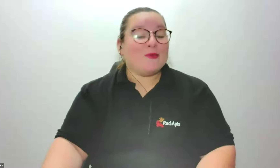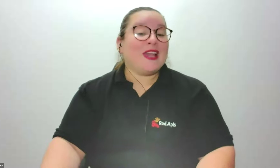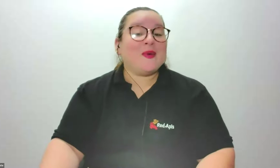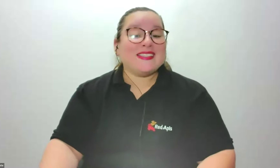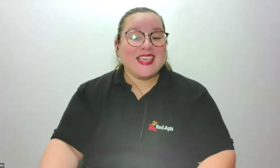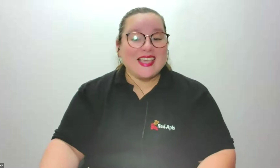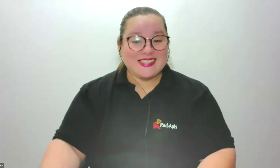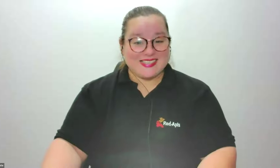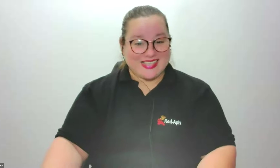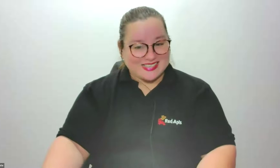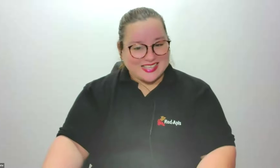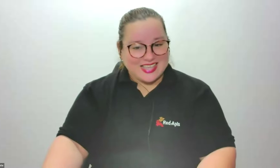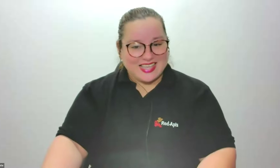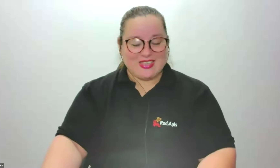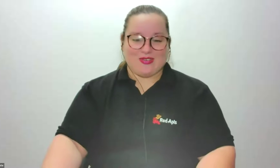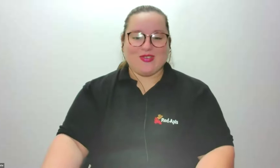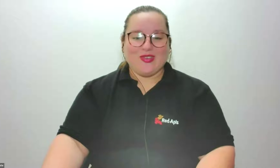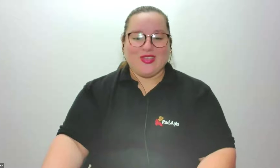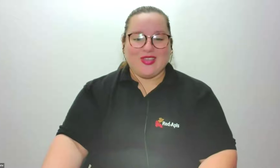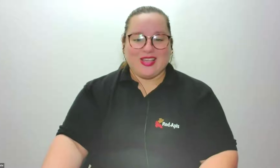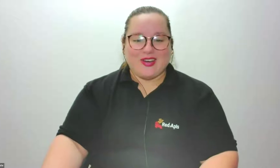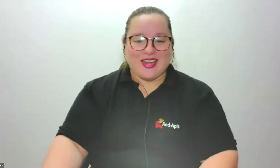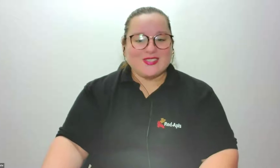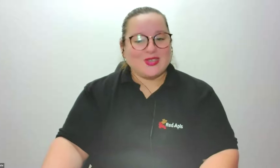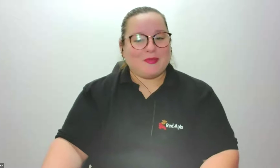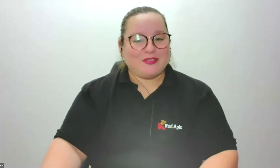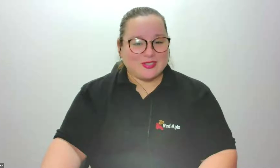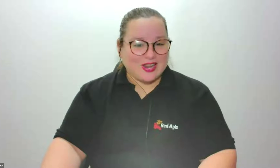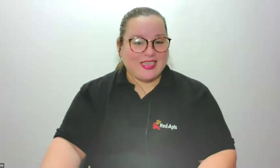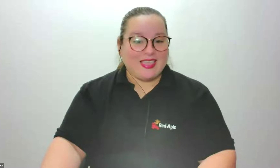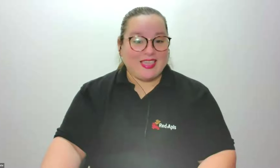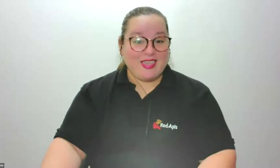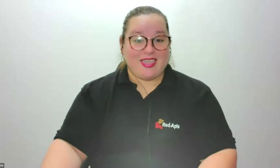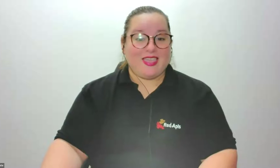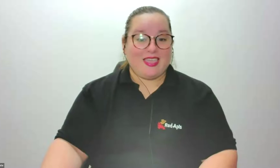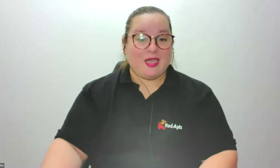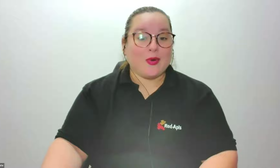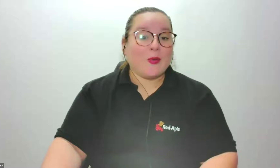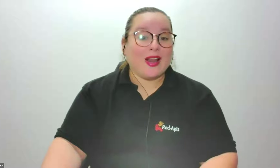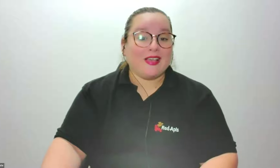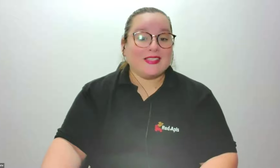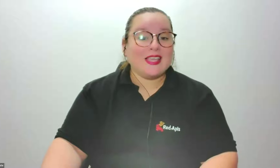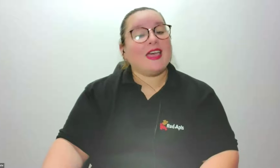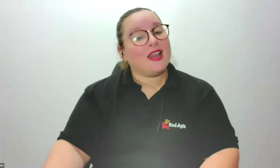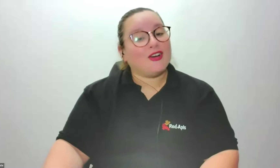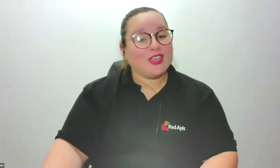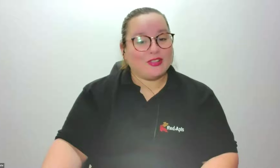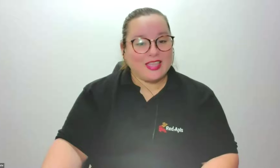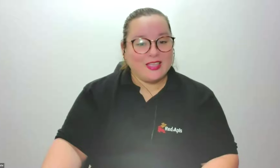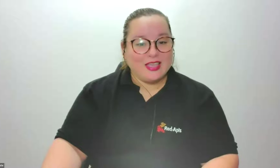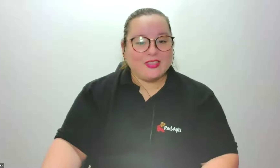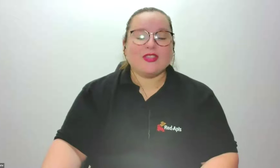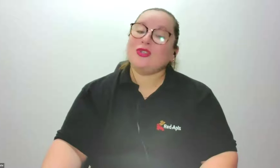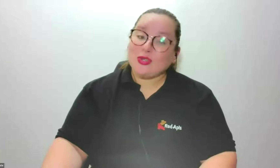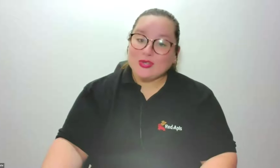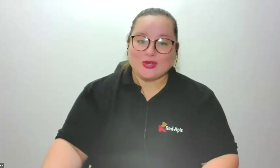Mi nombre en lengua de señas es ese y yo, Carolina, soy una profesora en una escuela básica de la Jorge